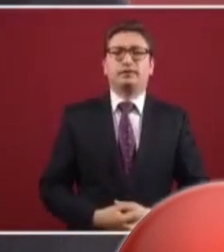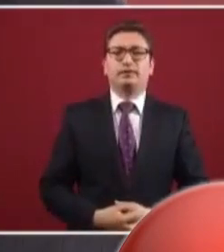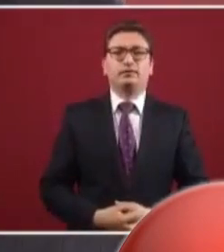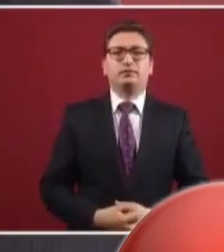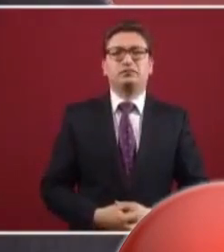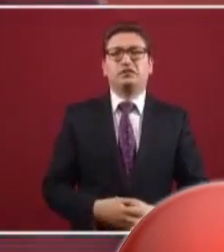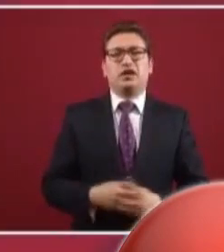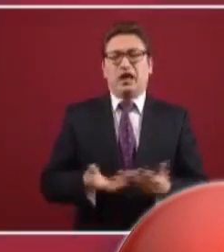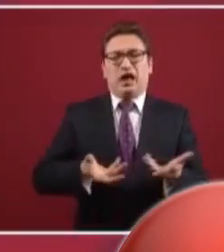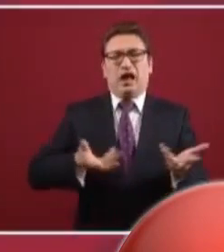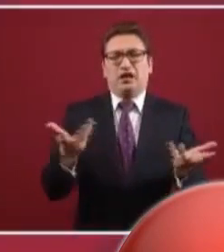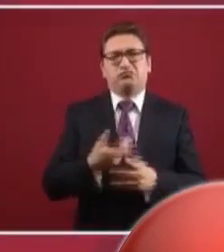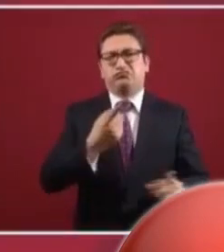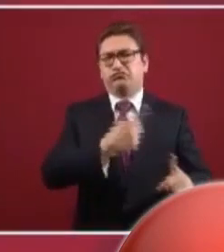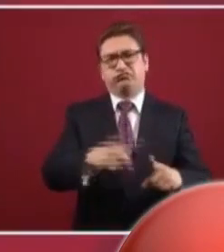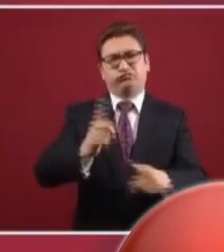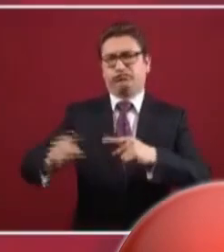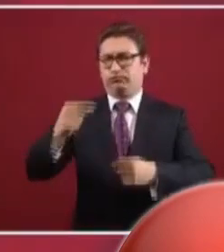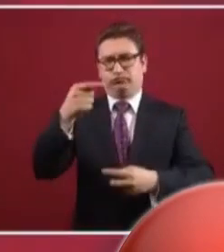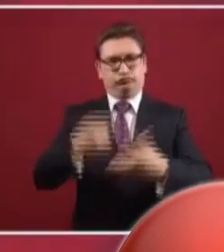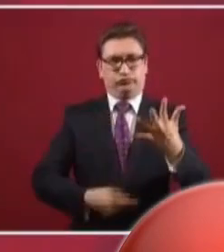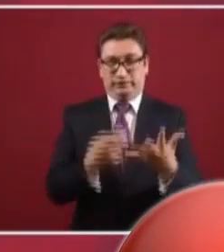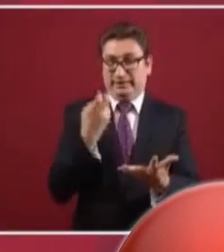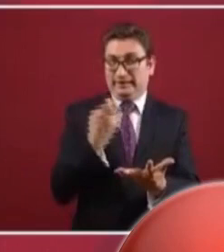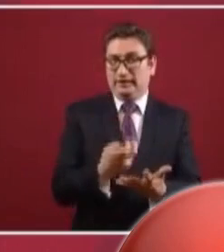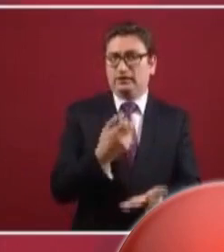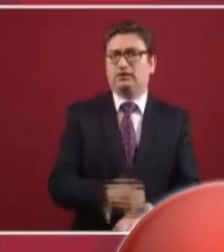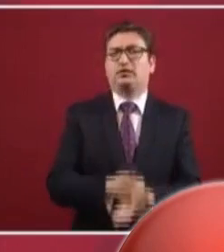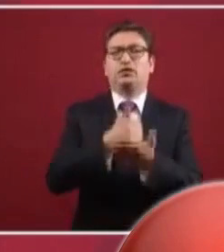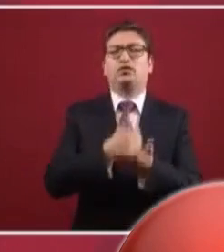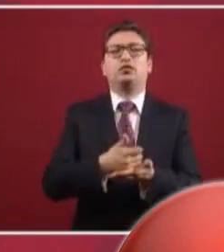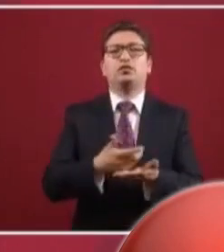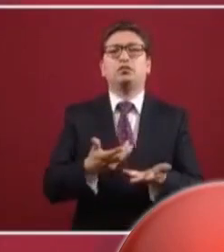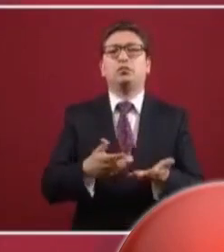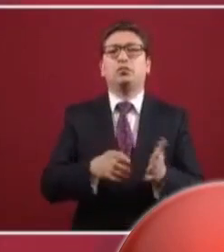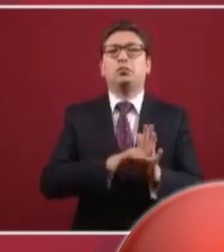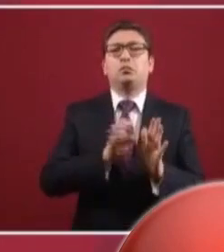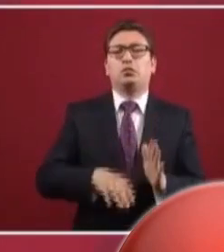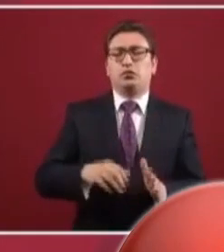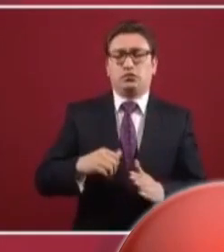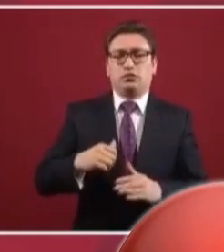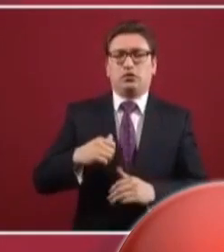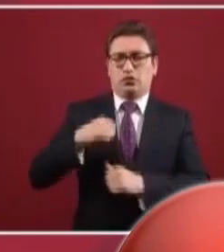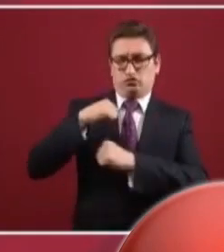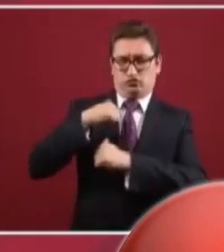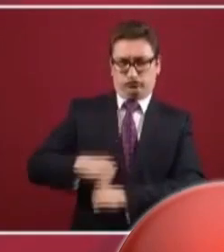una serie de acciones. Ayuda mucho el que la autoridad